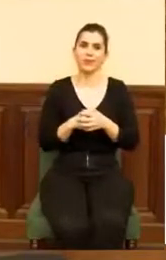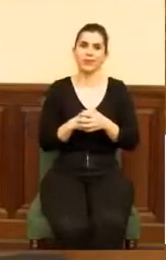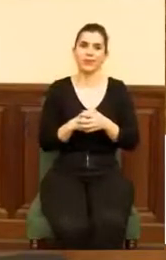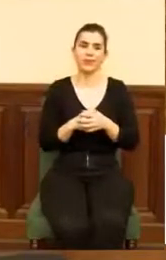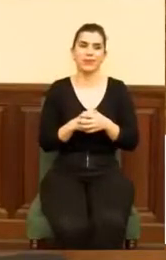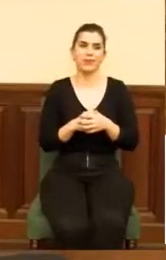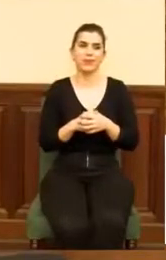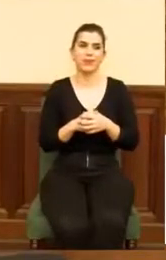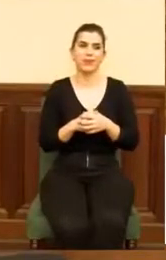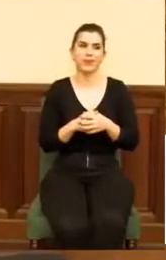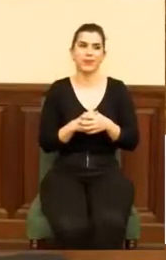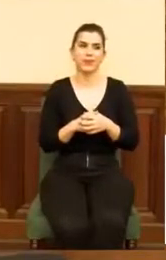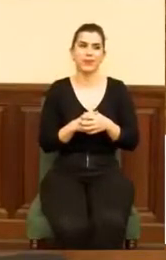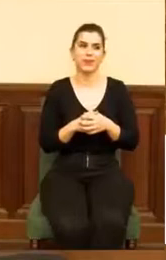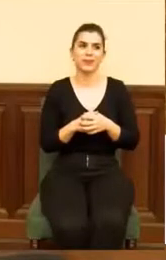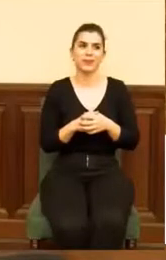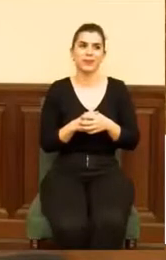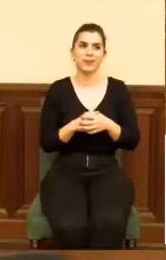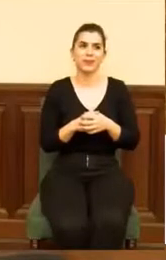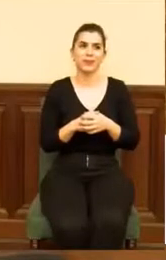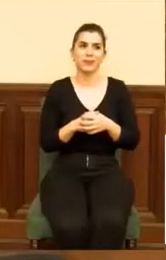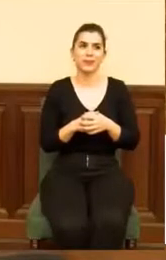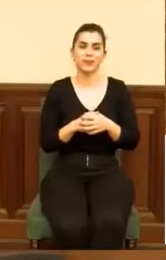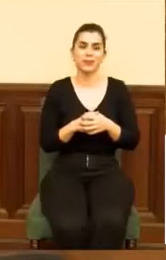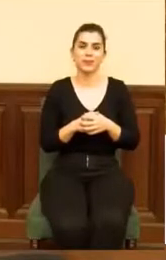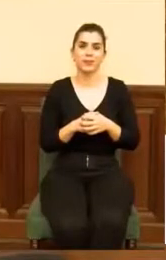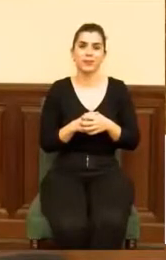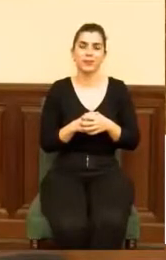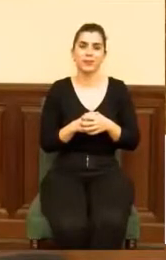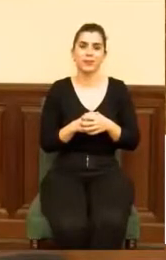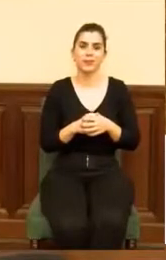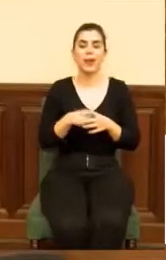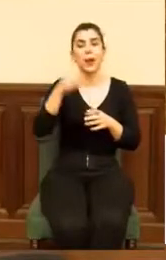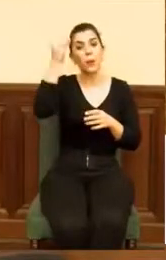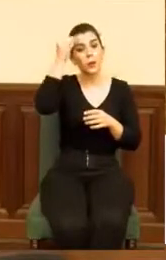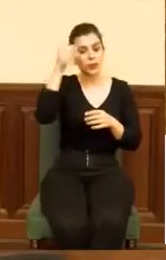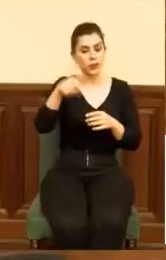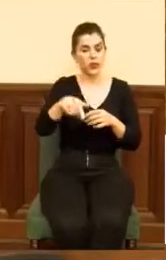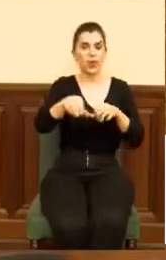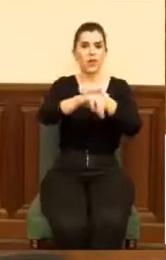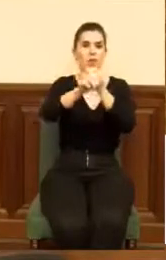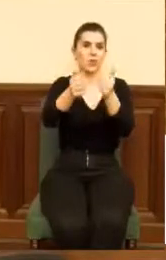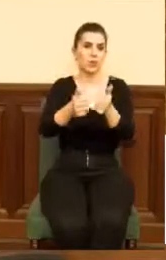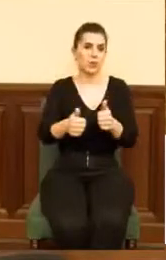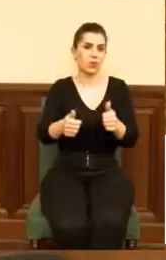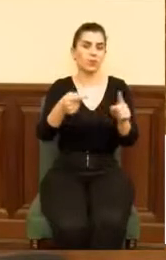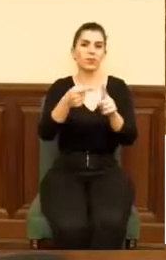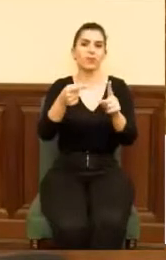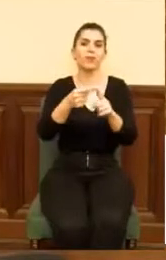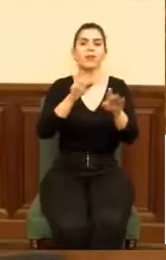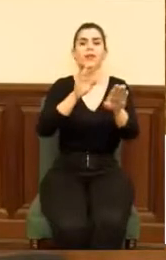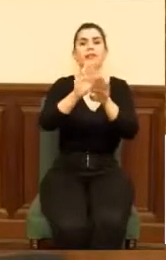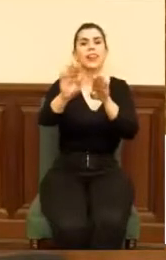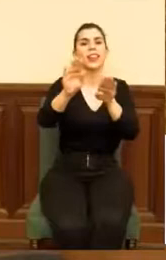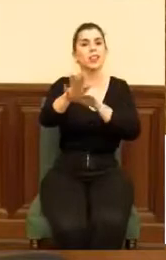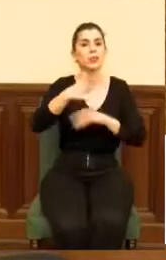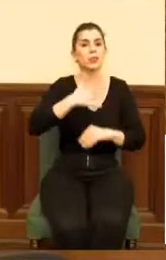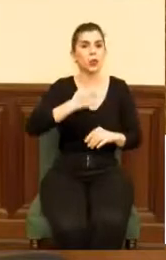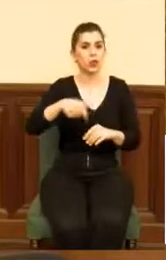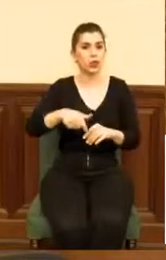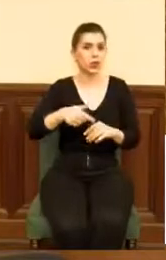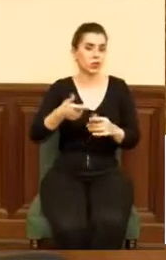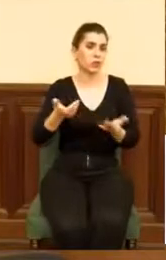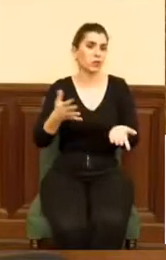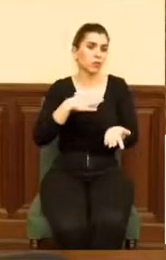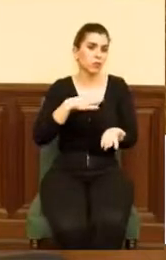que sería una manera de ayudar al vecino de Móstoles,